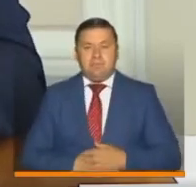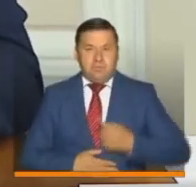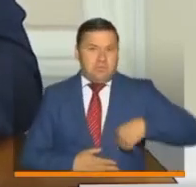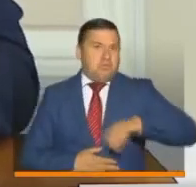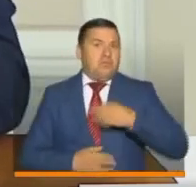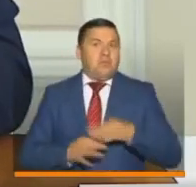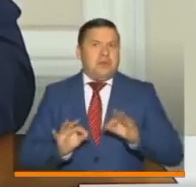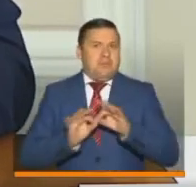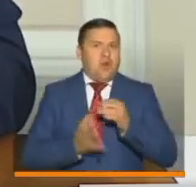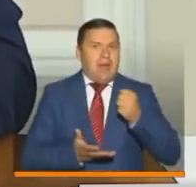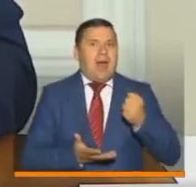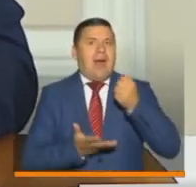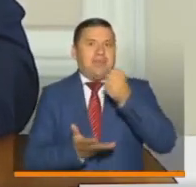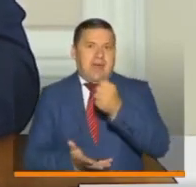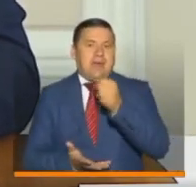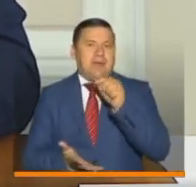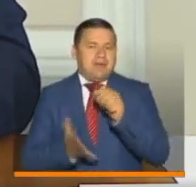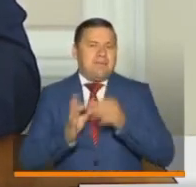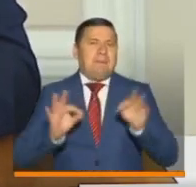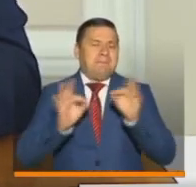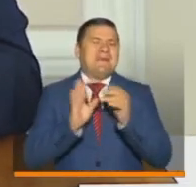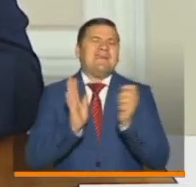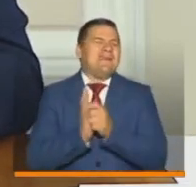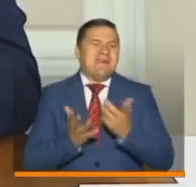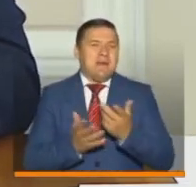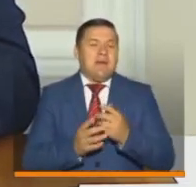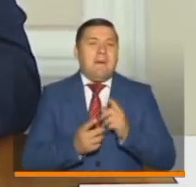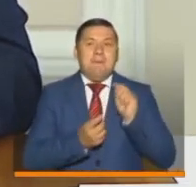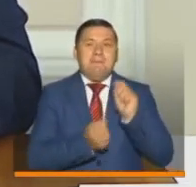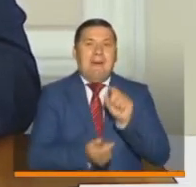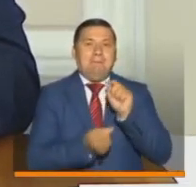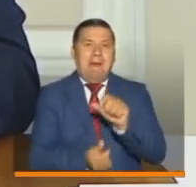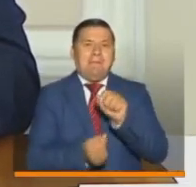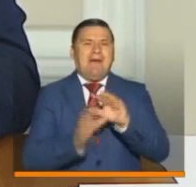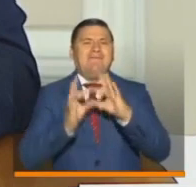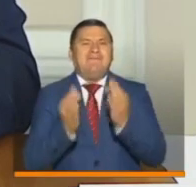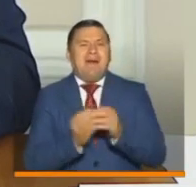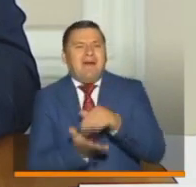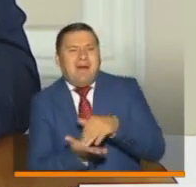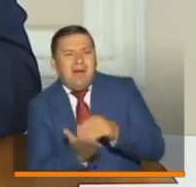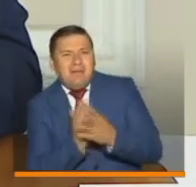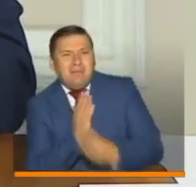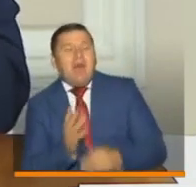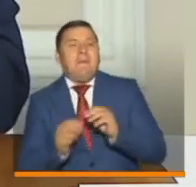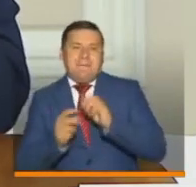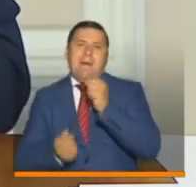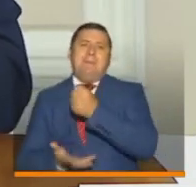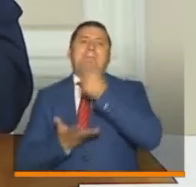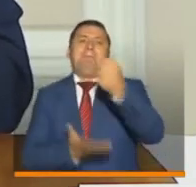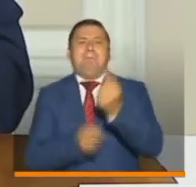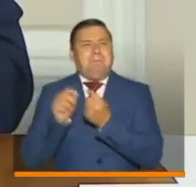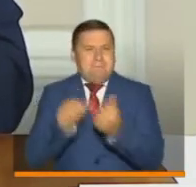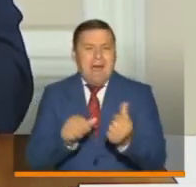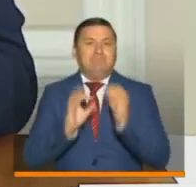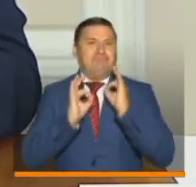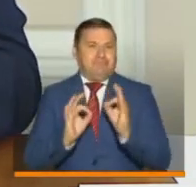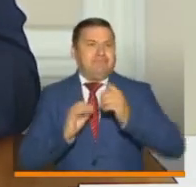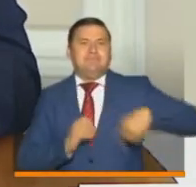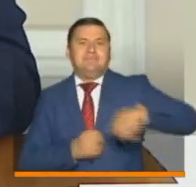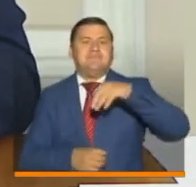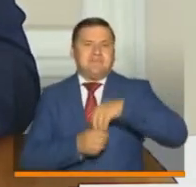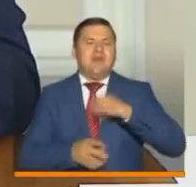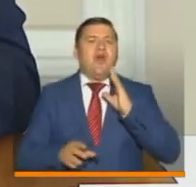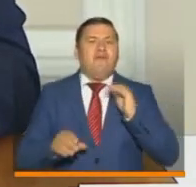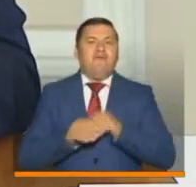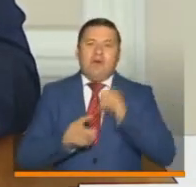También hay una asignación muy importante en lo que tiene que ver con los subsidios para las familias más vulnerables. Se está garantizando con esto también